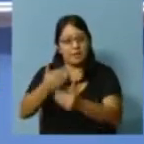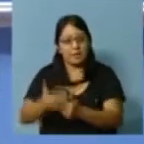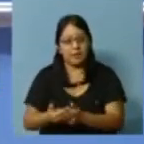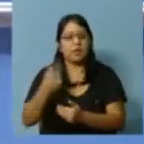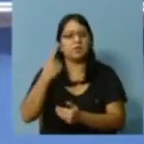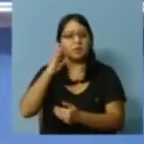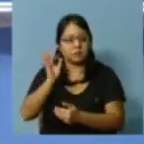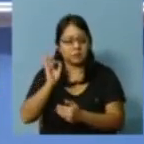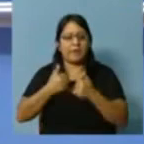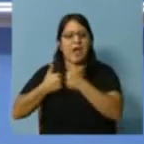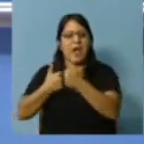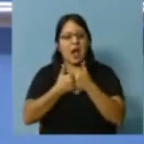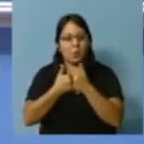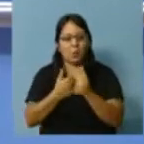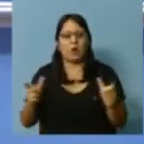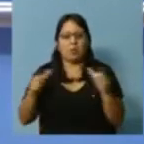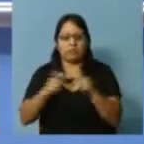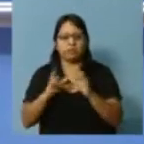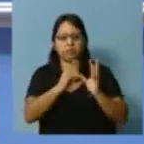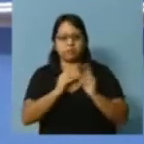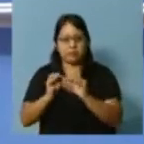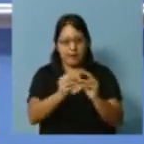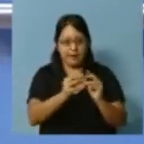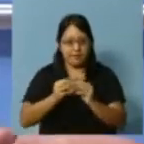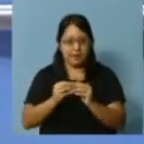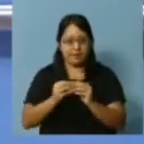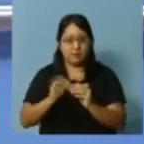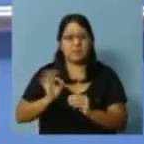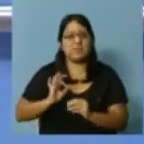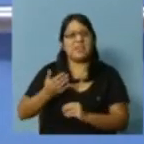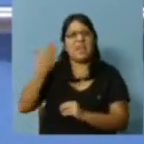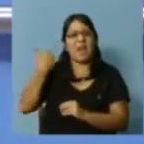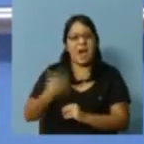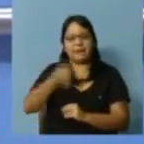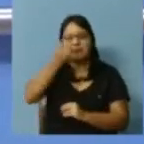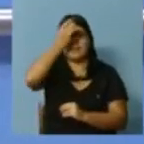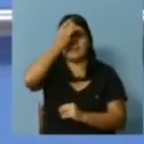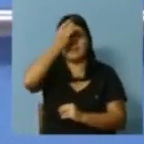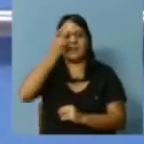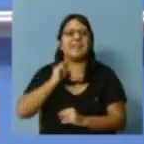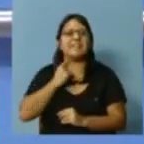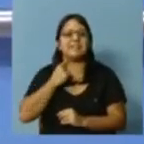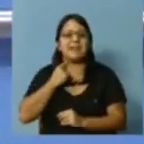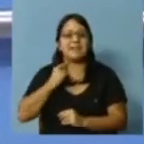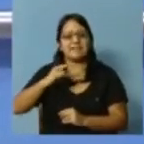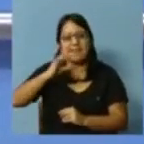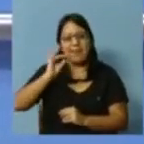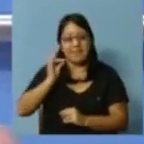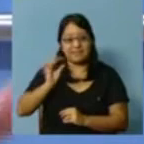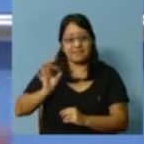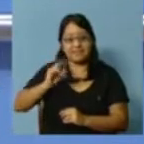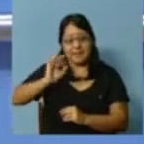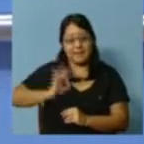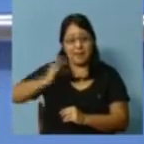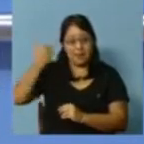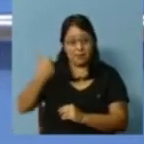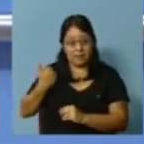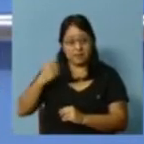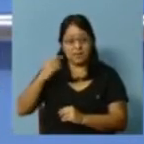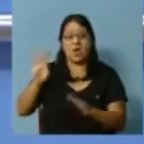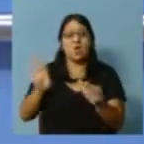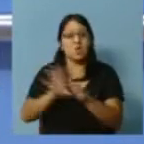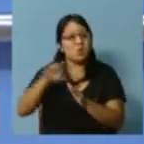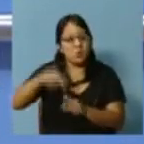entendimiento con acuerdos como lo venimos propiciando desde antes del 13 de diciembre por decir que cuando nos juntamos en sal también a